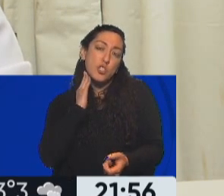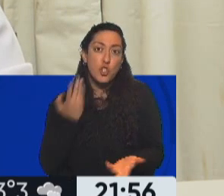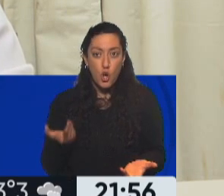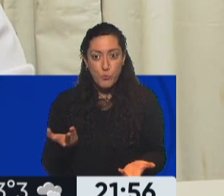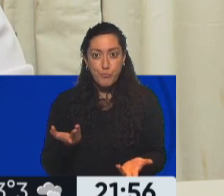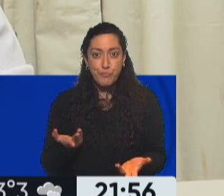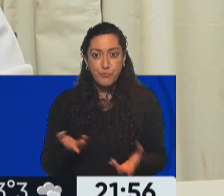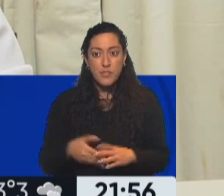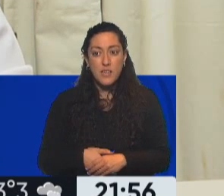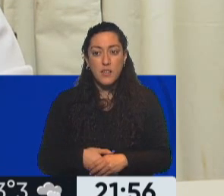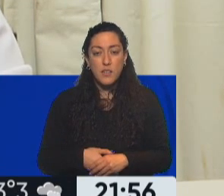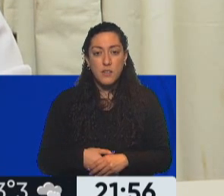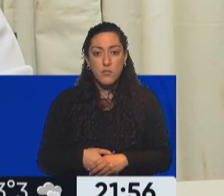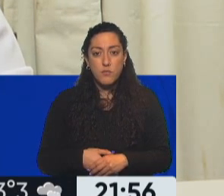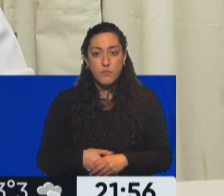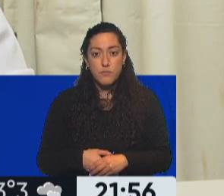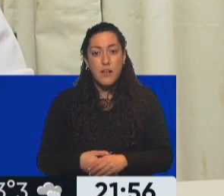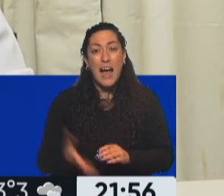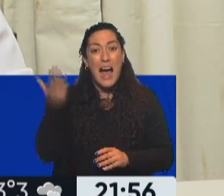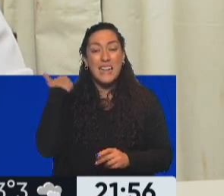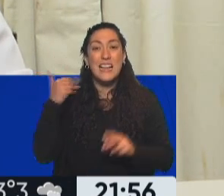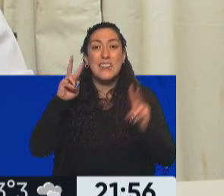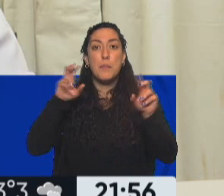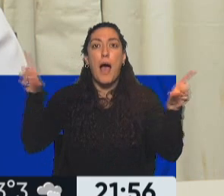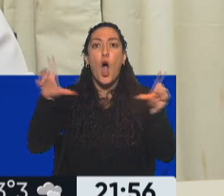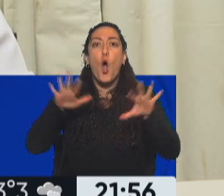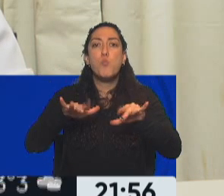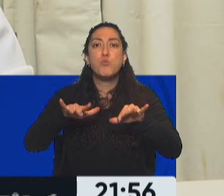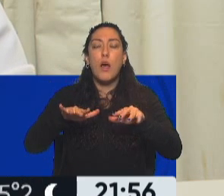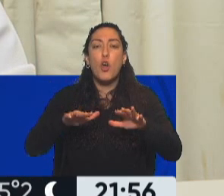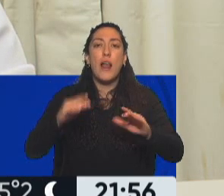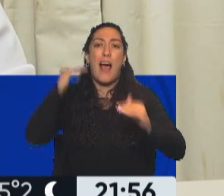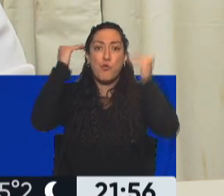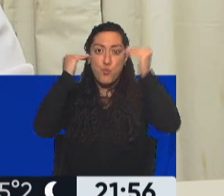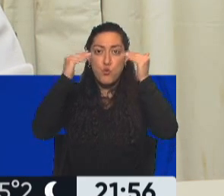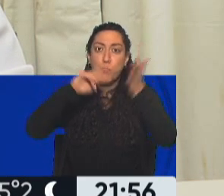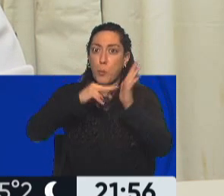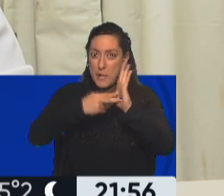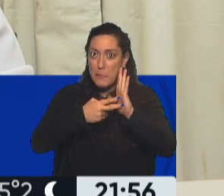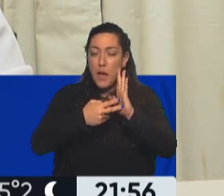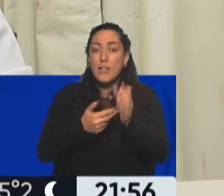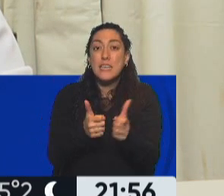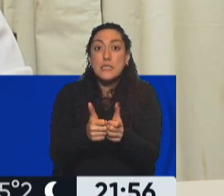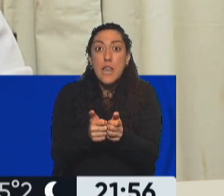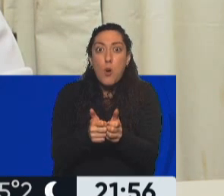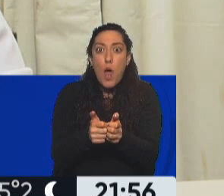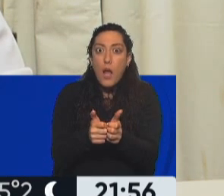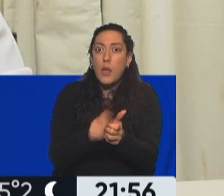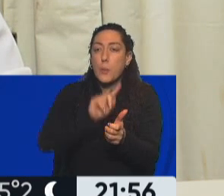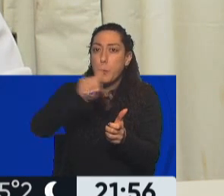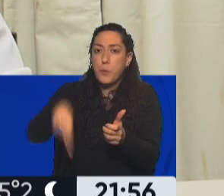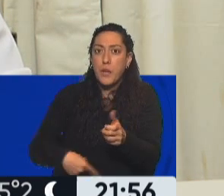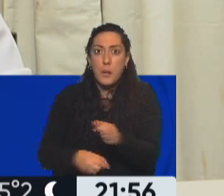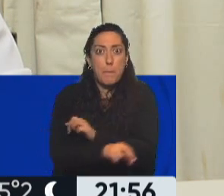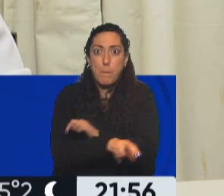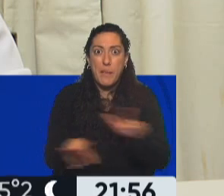mucho ya había aparecido inicialmente con el tema del uso de las computadoras pero el adulto pero con el uso de celular eso se marcó muchísimo más